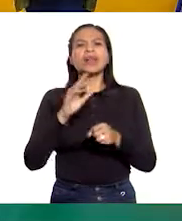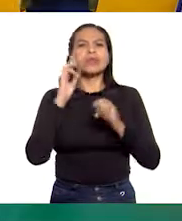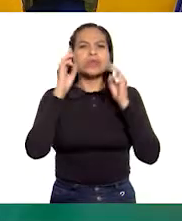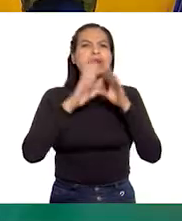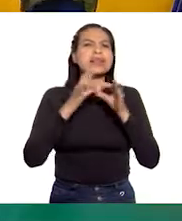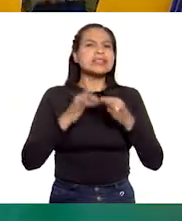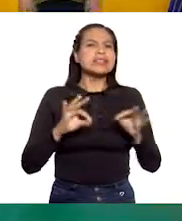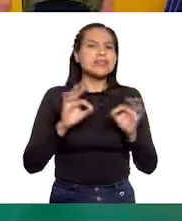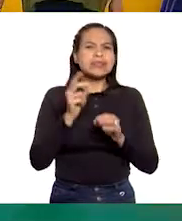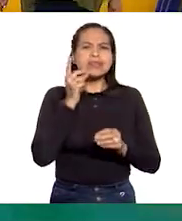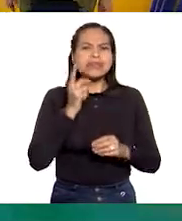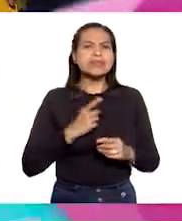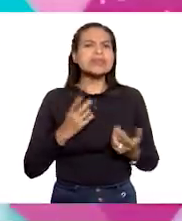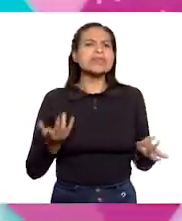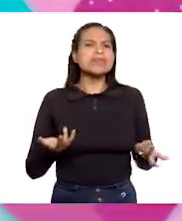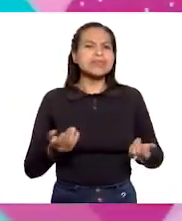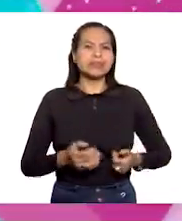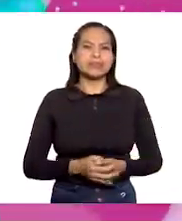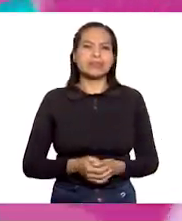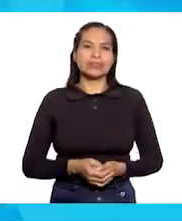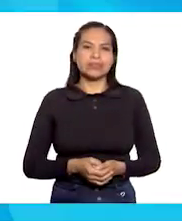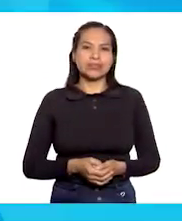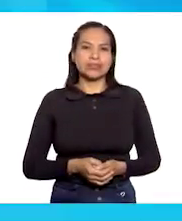importante? Cuéntanos. Vamos.